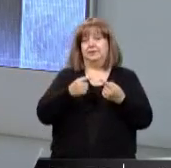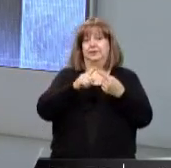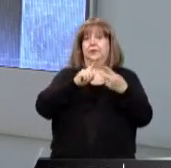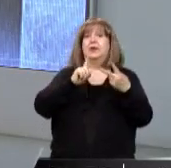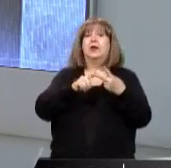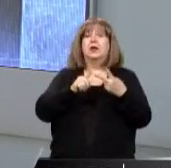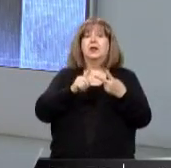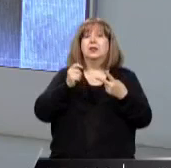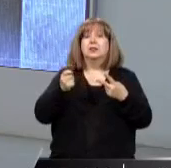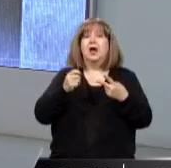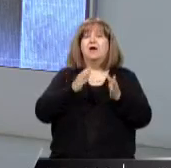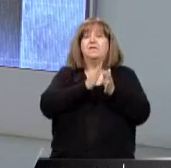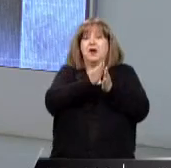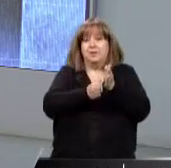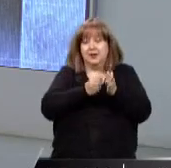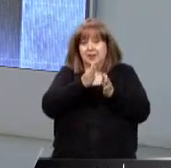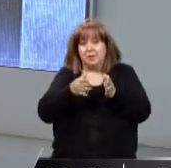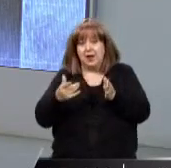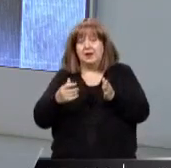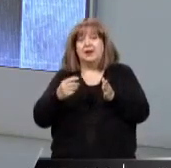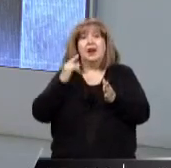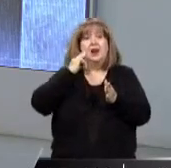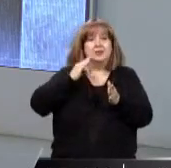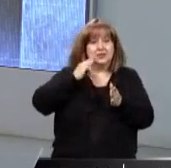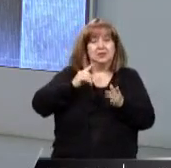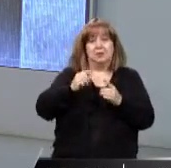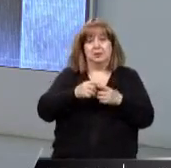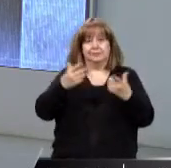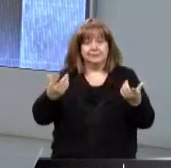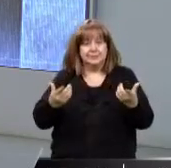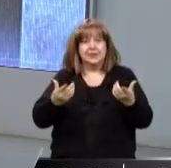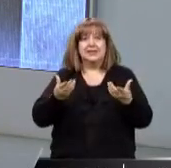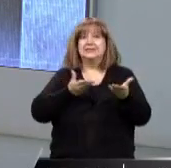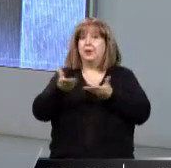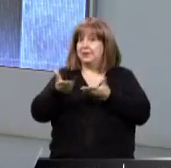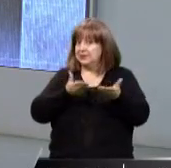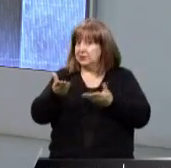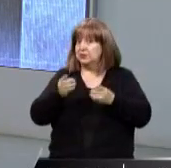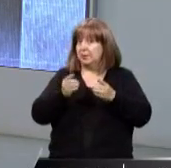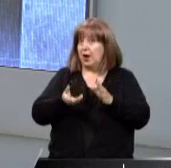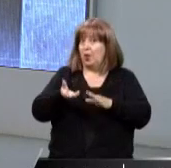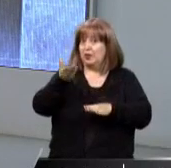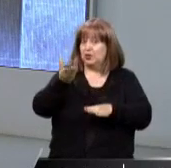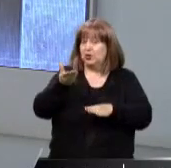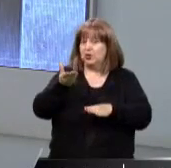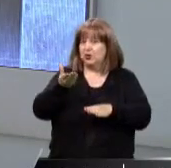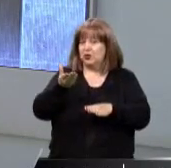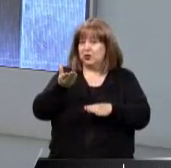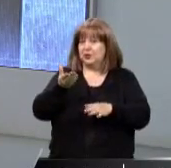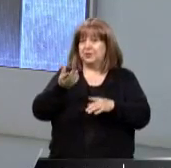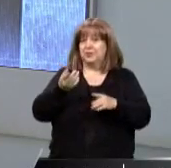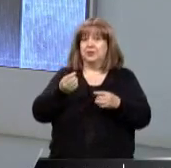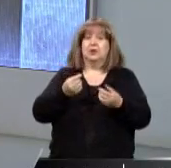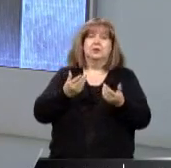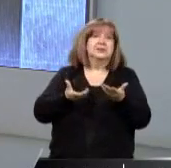datos. El aumento en los fiambres, el aumento de los lácteos, el aumento también de los servicios que justamente tienen que hacer frente también, ¿no?